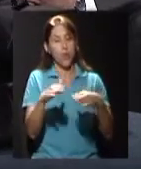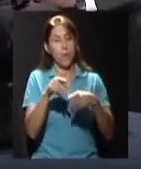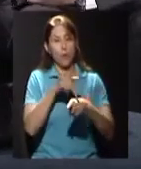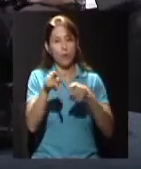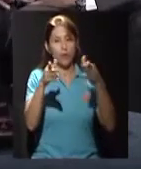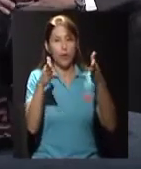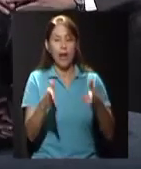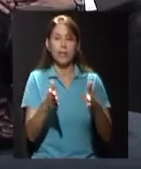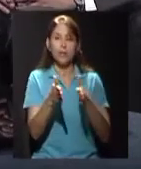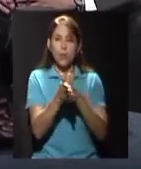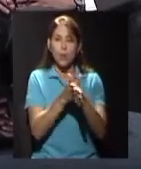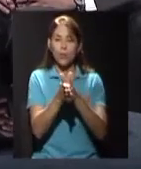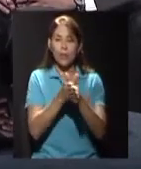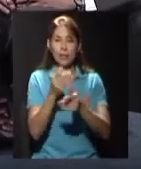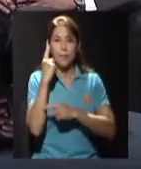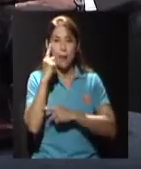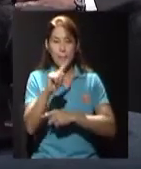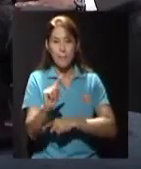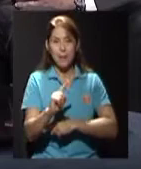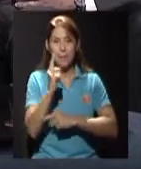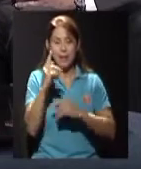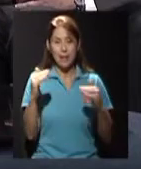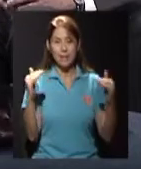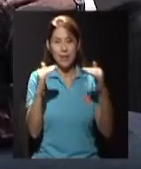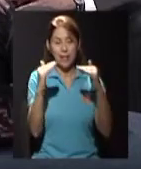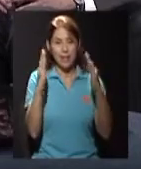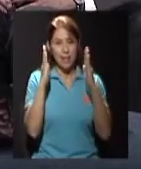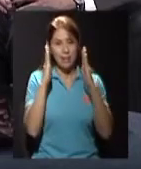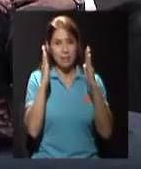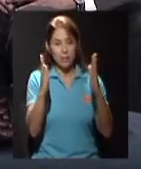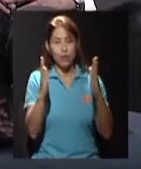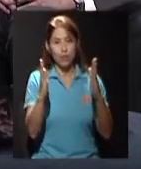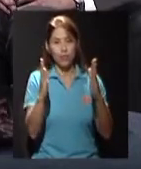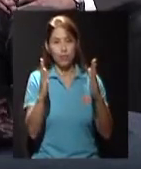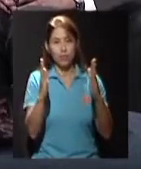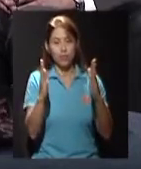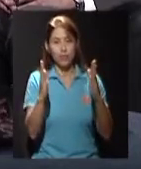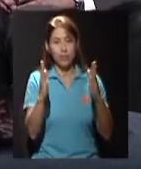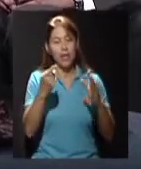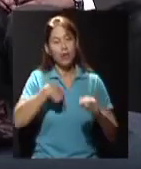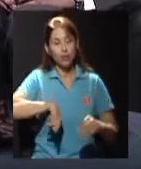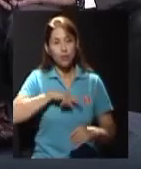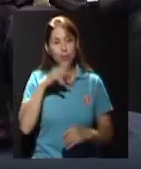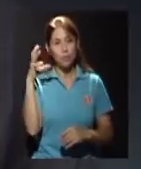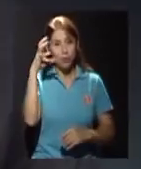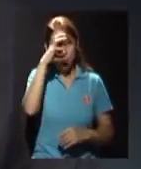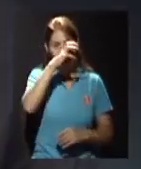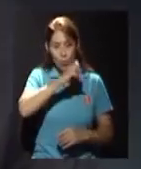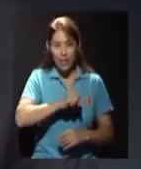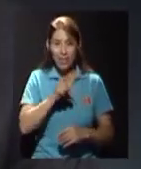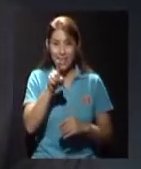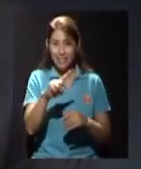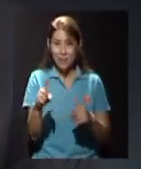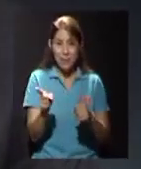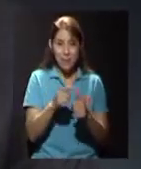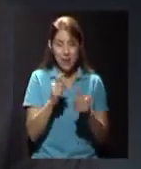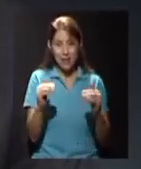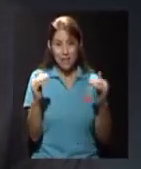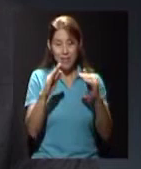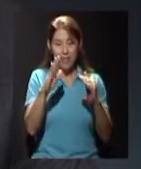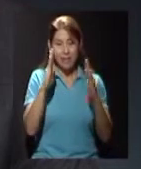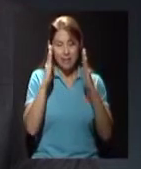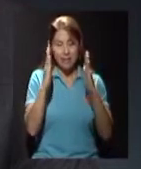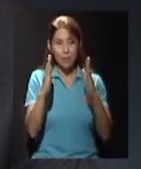ese primer nivel de atención que hemos identificado se encuentra en problemas en nuestro país y que debería